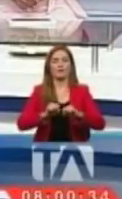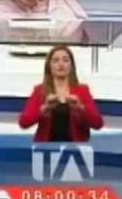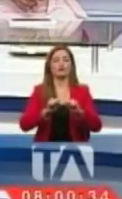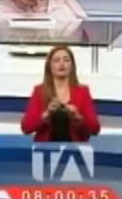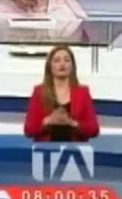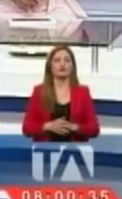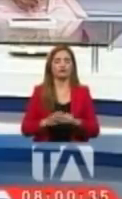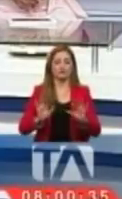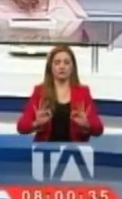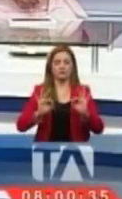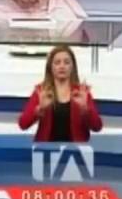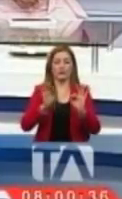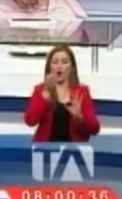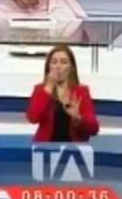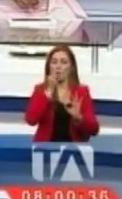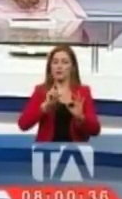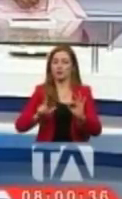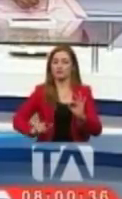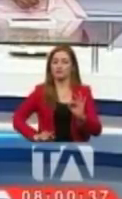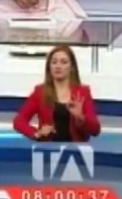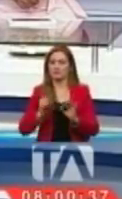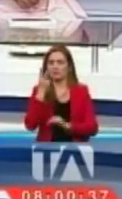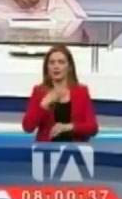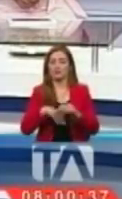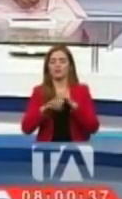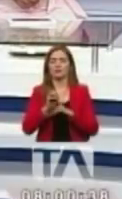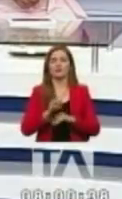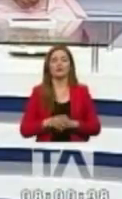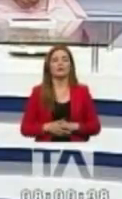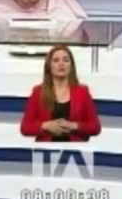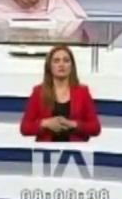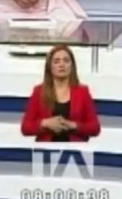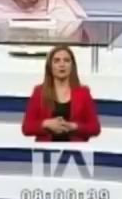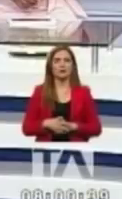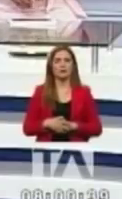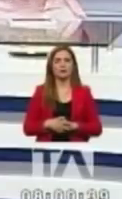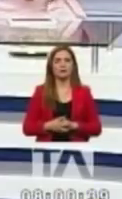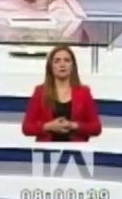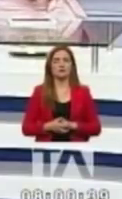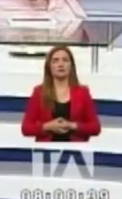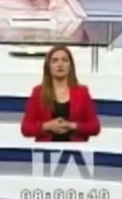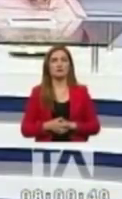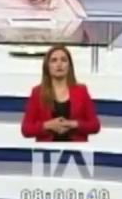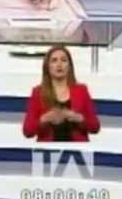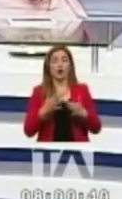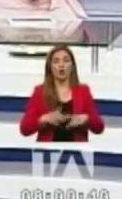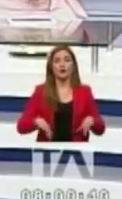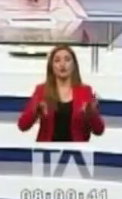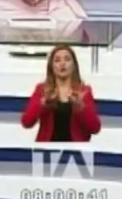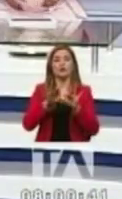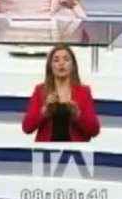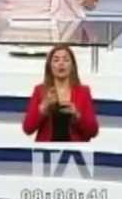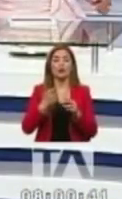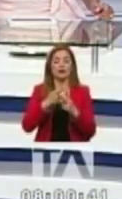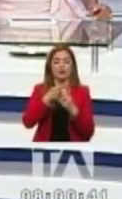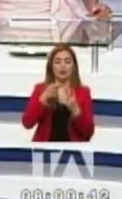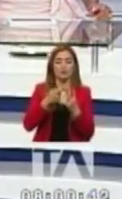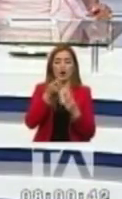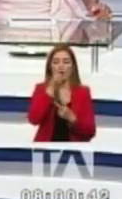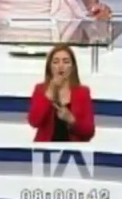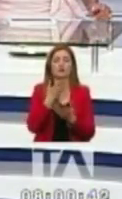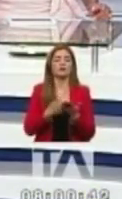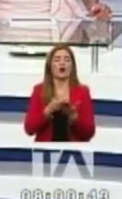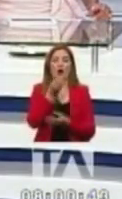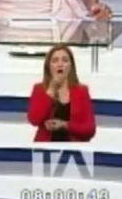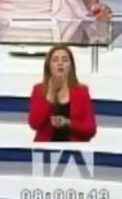pueda hacer una lonchera saludable y divertida para sus hijos a propósito de este nuevo año escolar es importante tomar en cuenta qué tipo de alimentos les